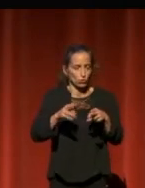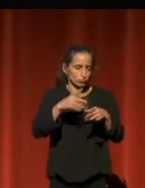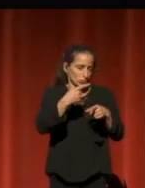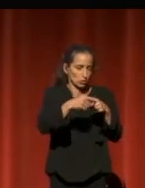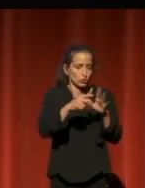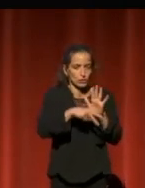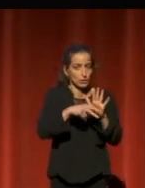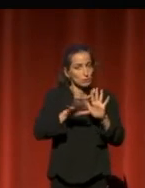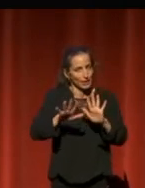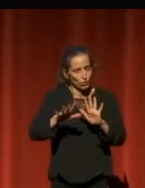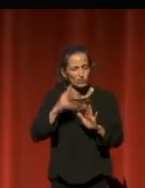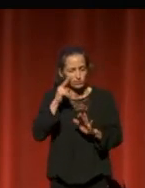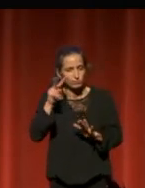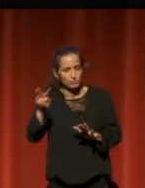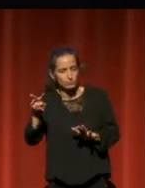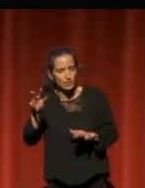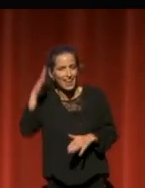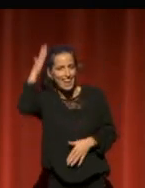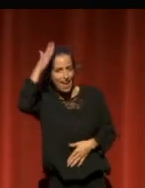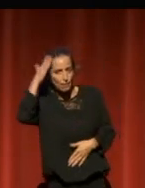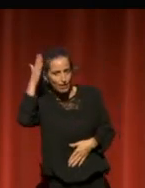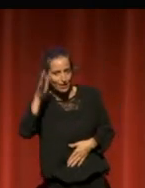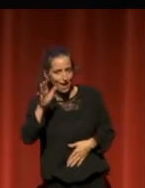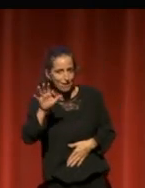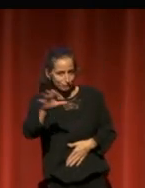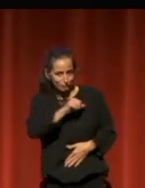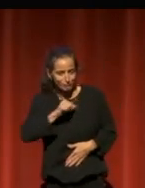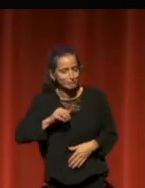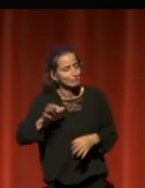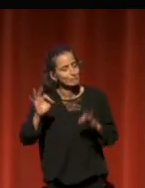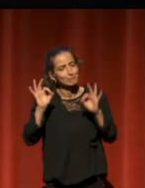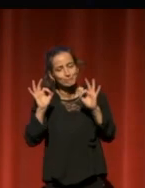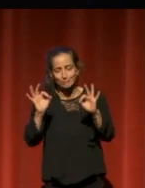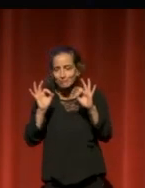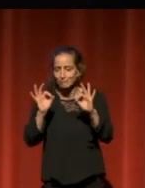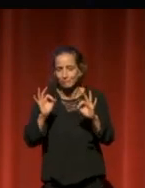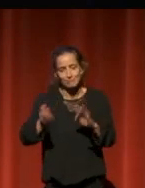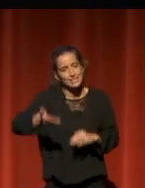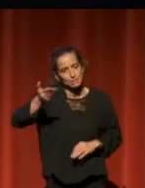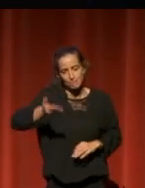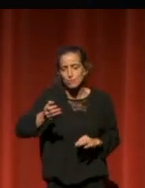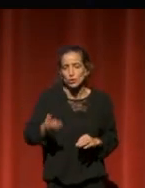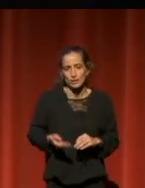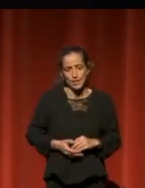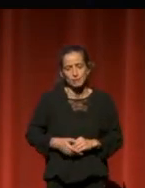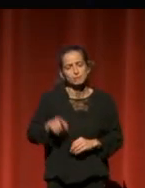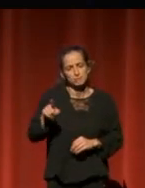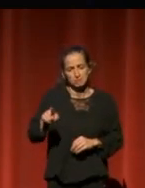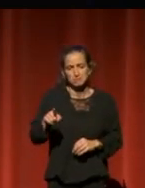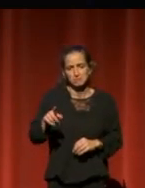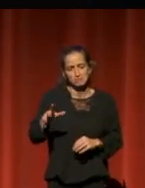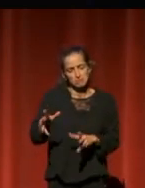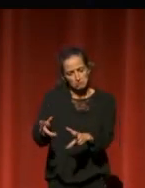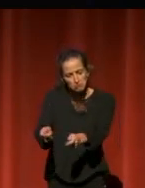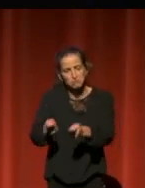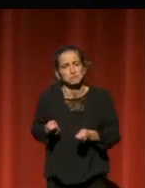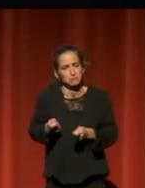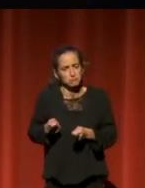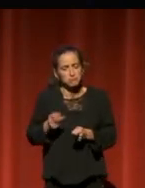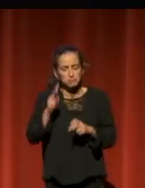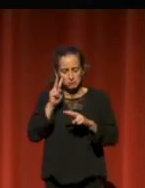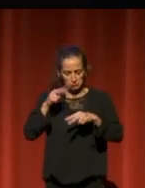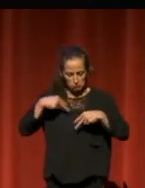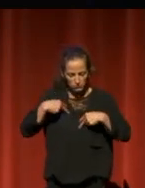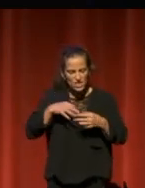de Navarra es, ha tomado por el toro por los cuernos de las bocas y dice, pues las bocas sí, toma, hago una fotografía de